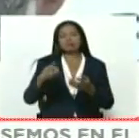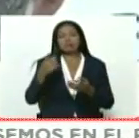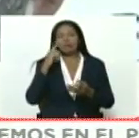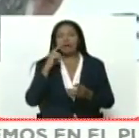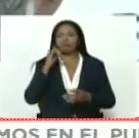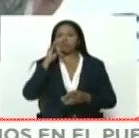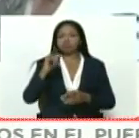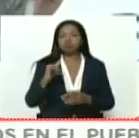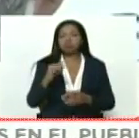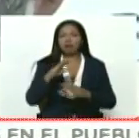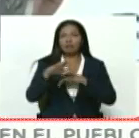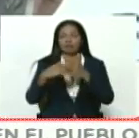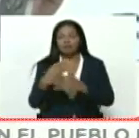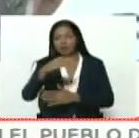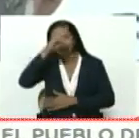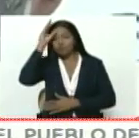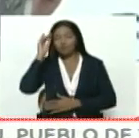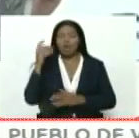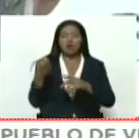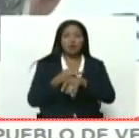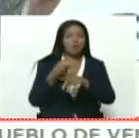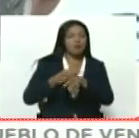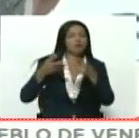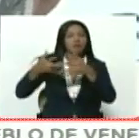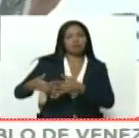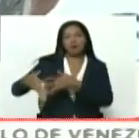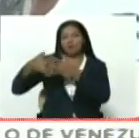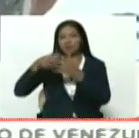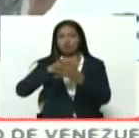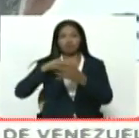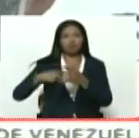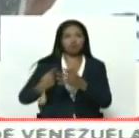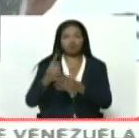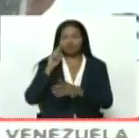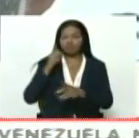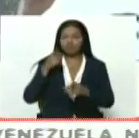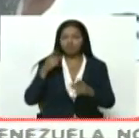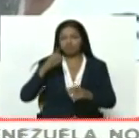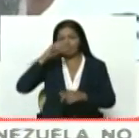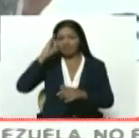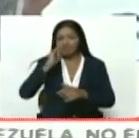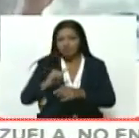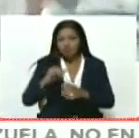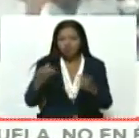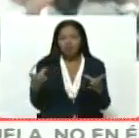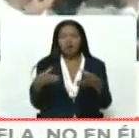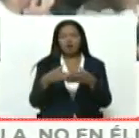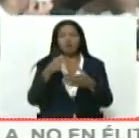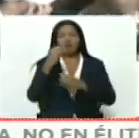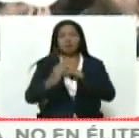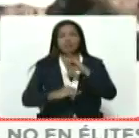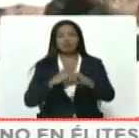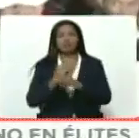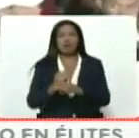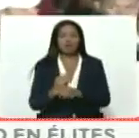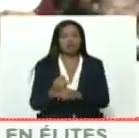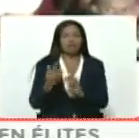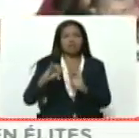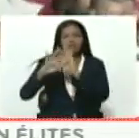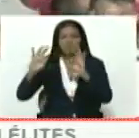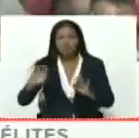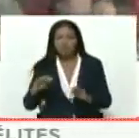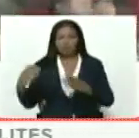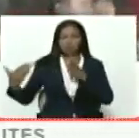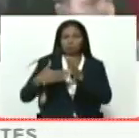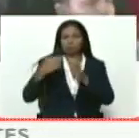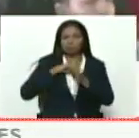penal contra Donald Trump y el gobierno de Estados Unidos ante la Corte Penal Internacional por crímenes contra